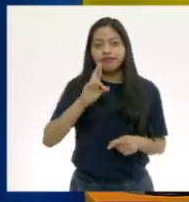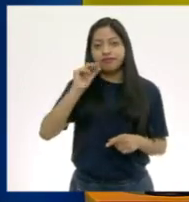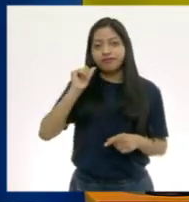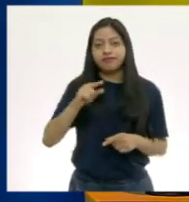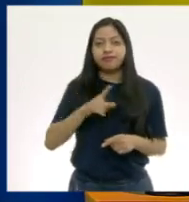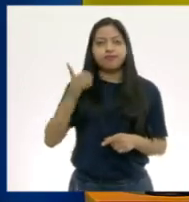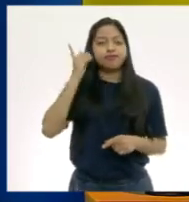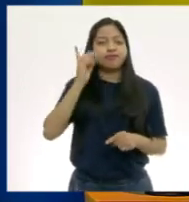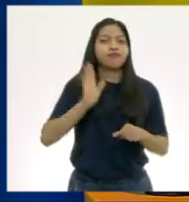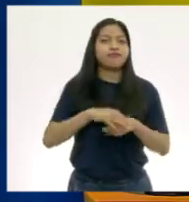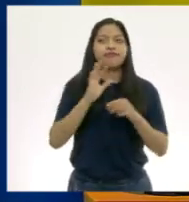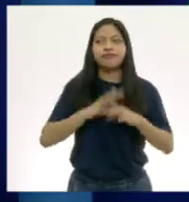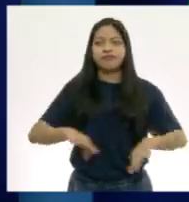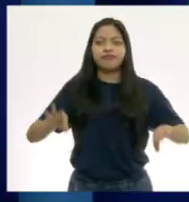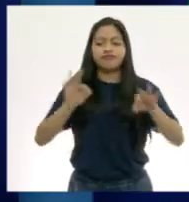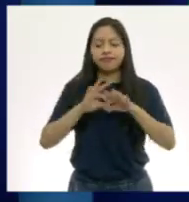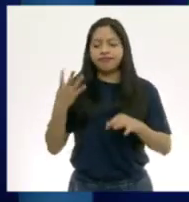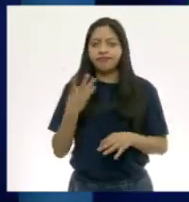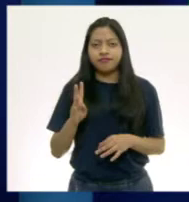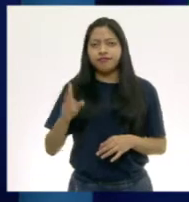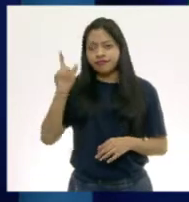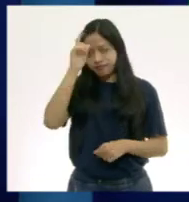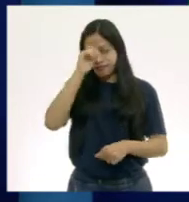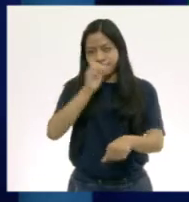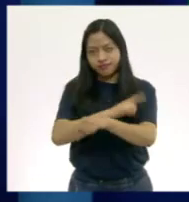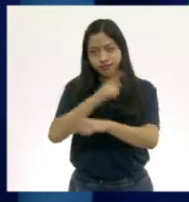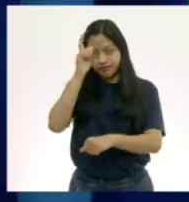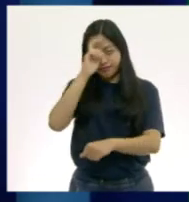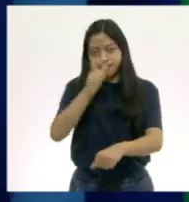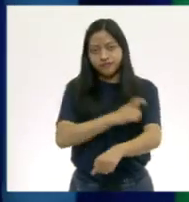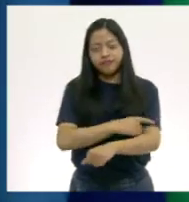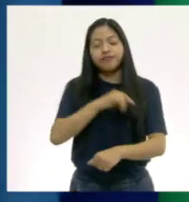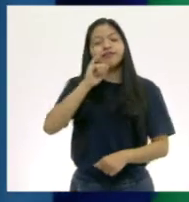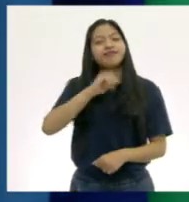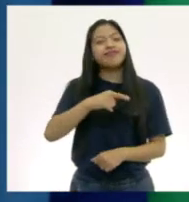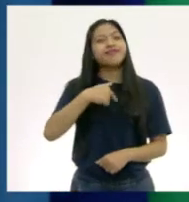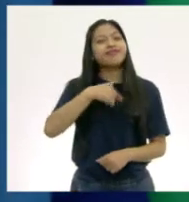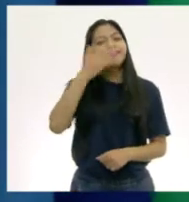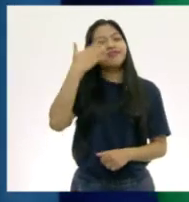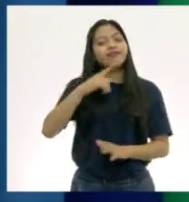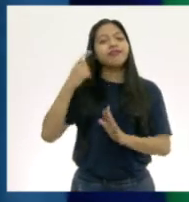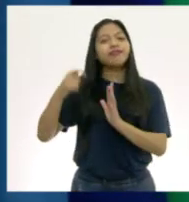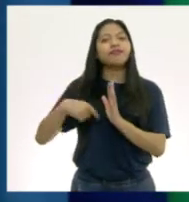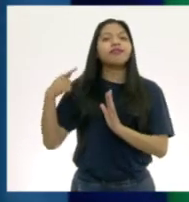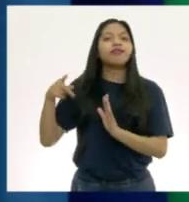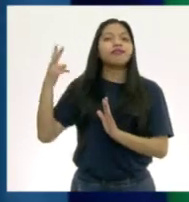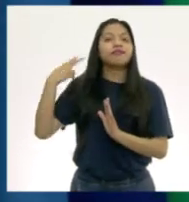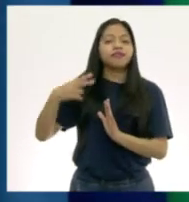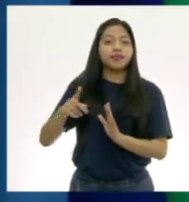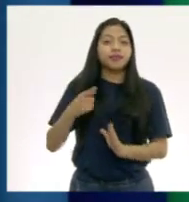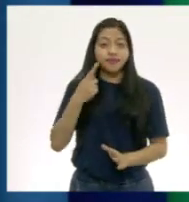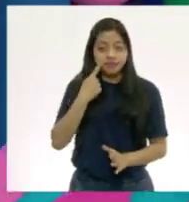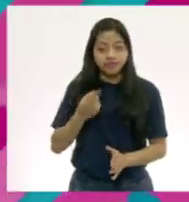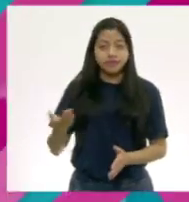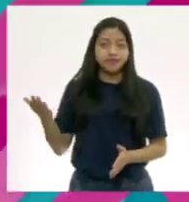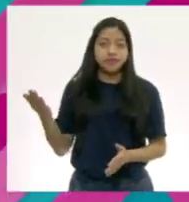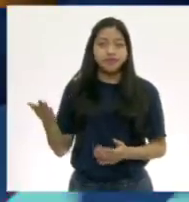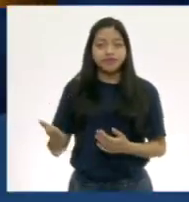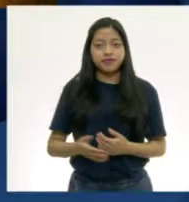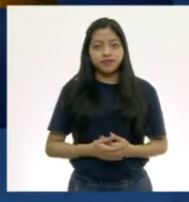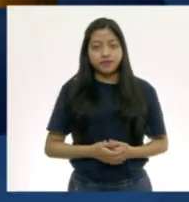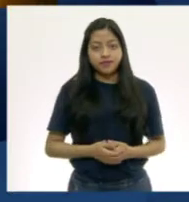egipcios. Sí, de hecho, me parece que tenemos un video sobre ese viaje y que vamos a verlo.